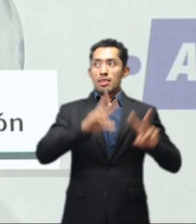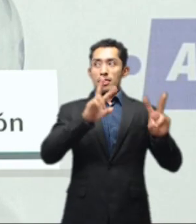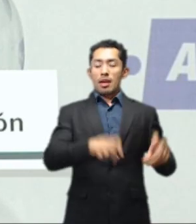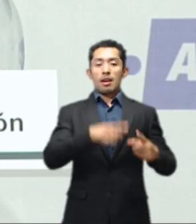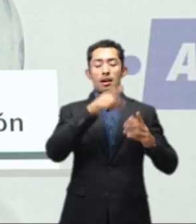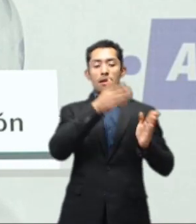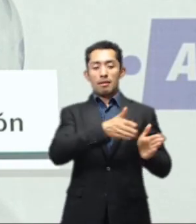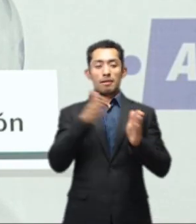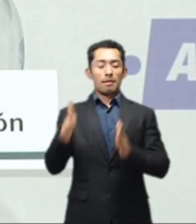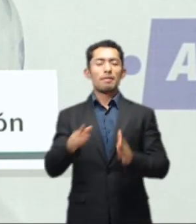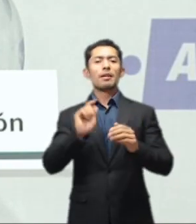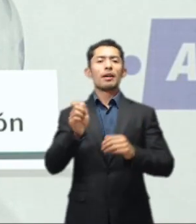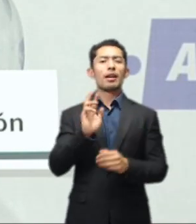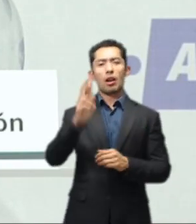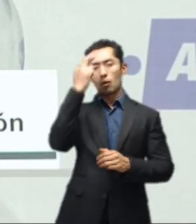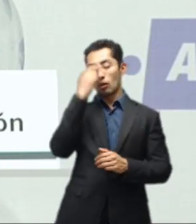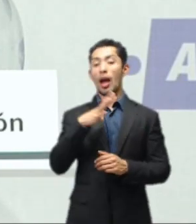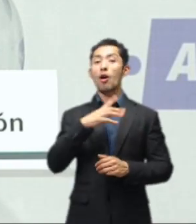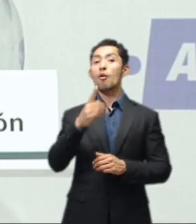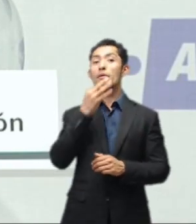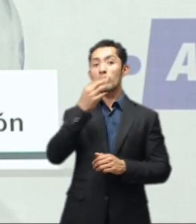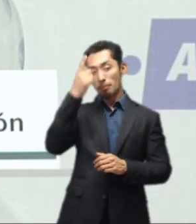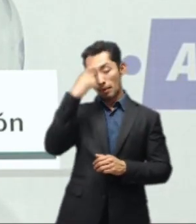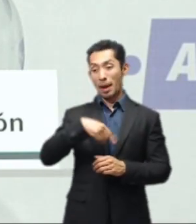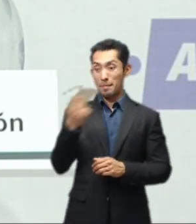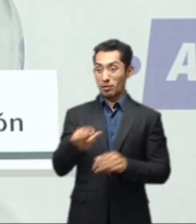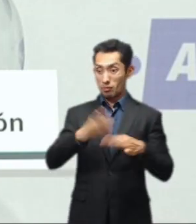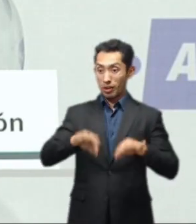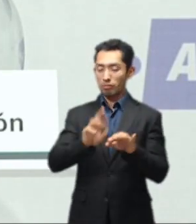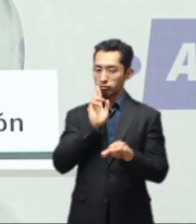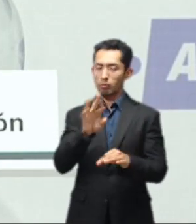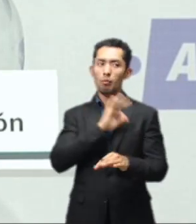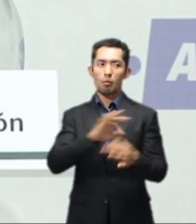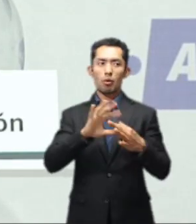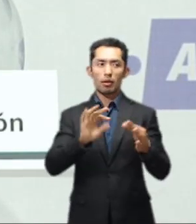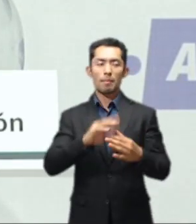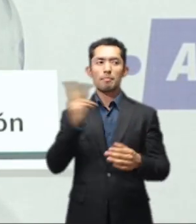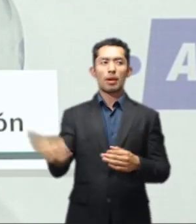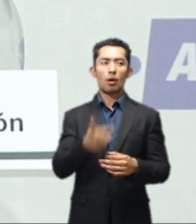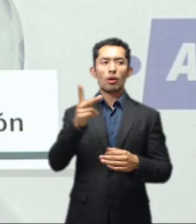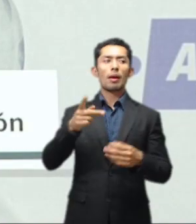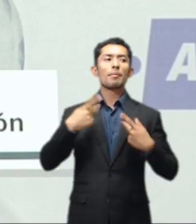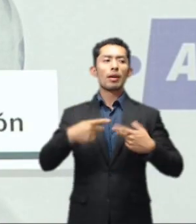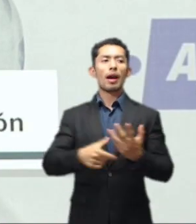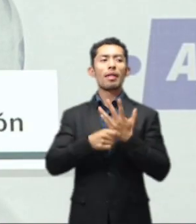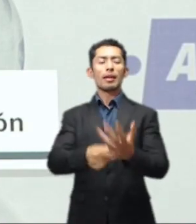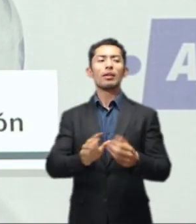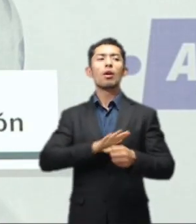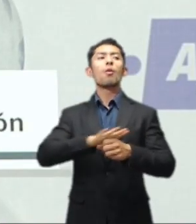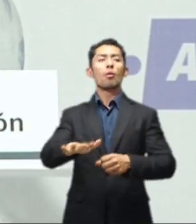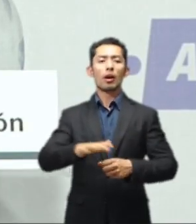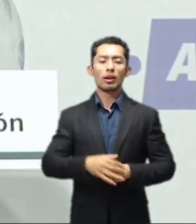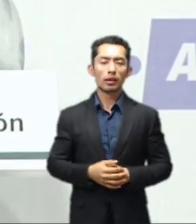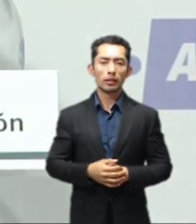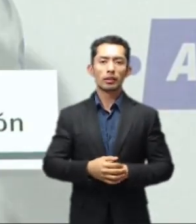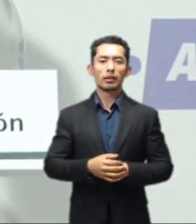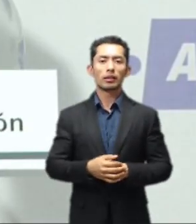han señalado leser acuerdo que tienen un minuto para responder la pregunta la siguiente pregunta emitida por la ciudadanía